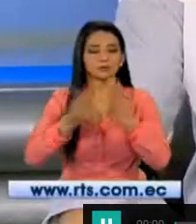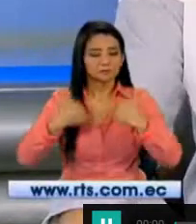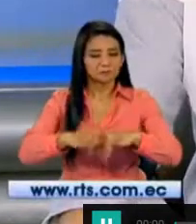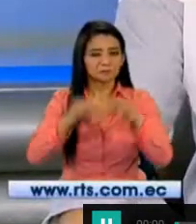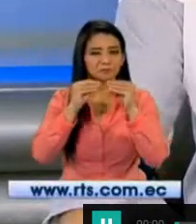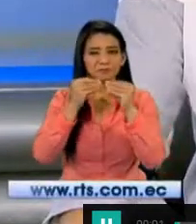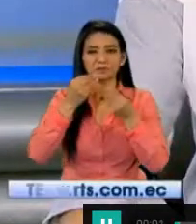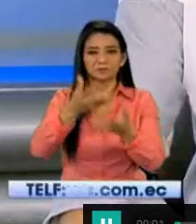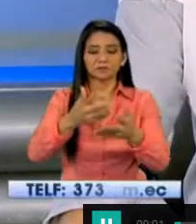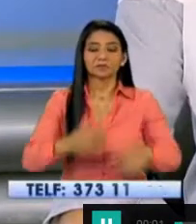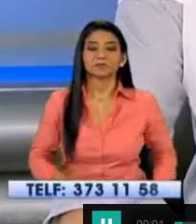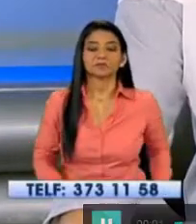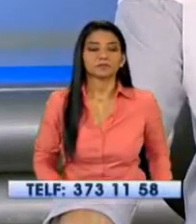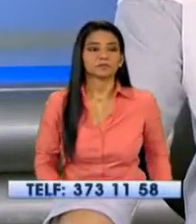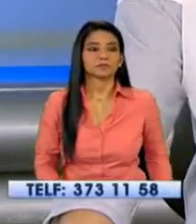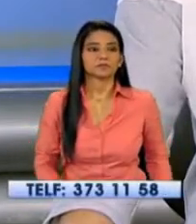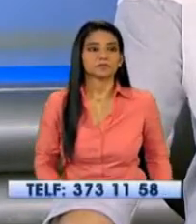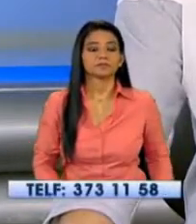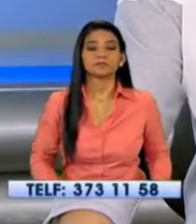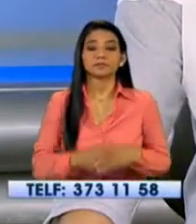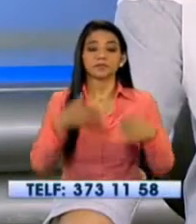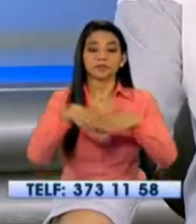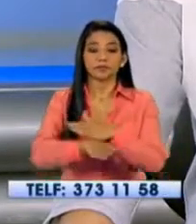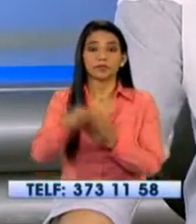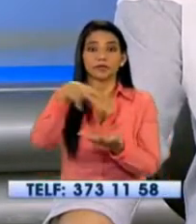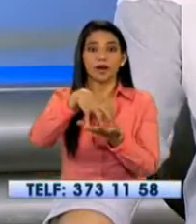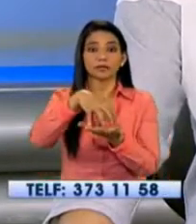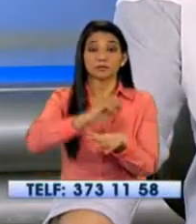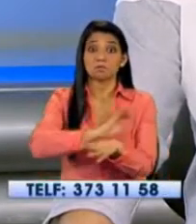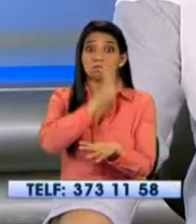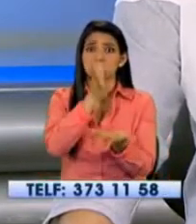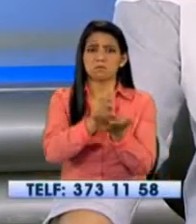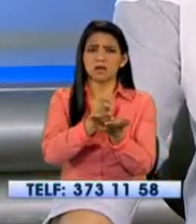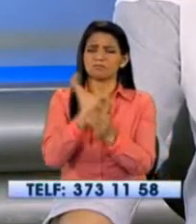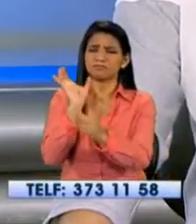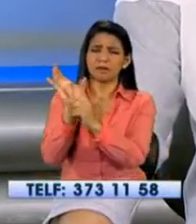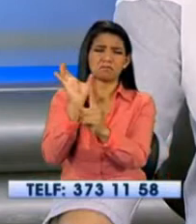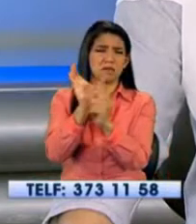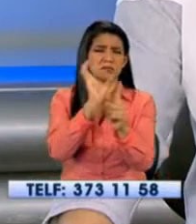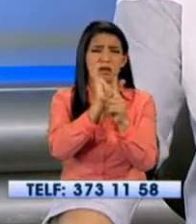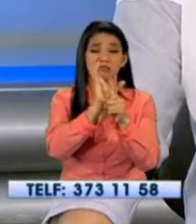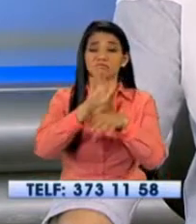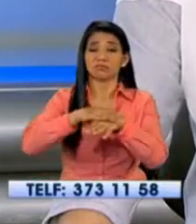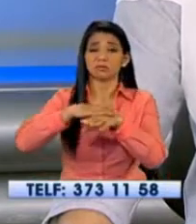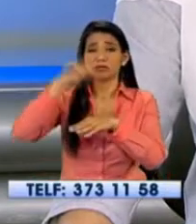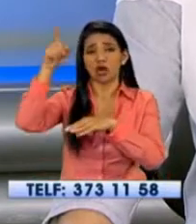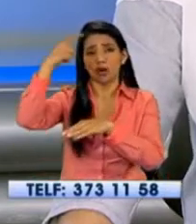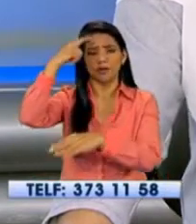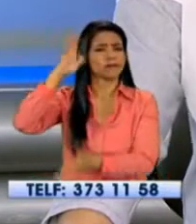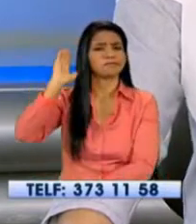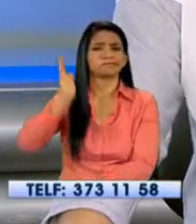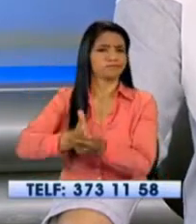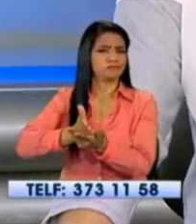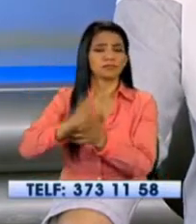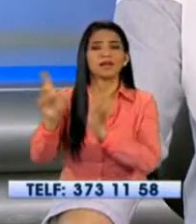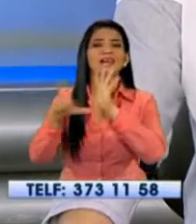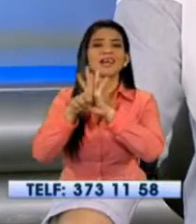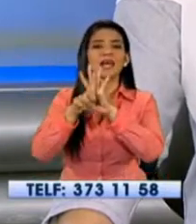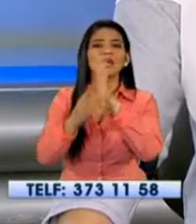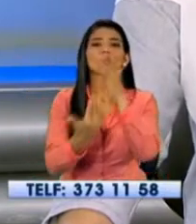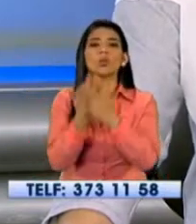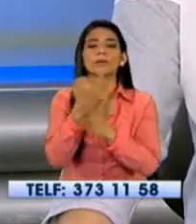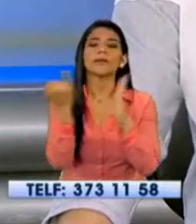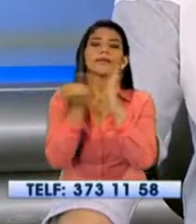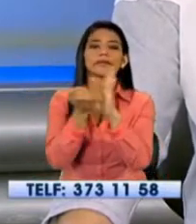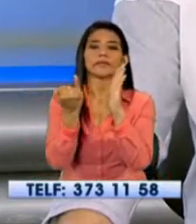amigos televidentes varias críticas se han generado al interior de la asamblea nacional por el veto parcial del ejecutivo a la ley de identidad desde el bloque oficialista